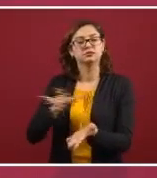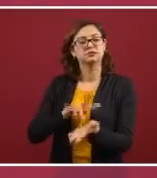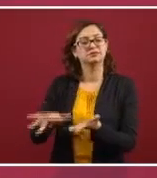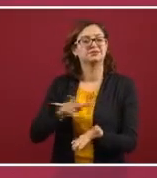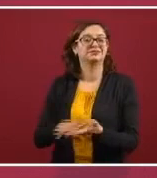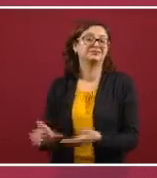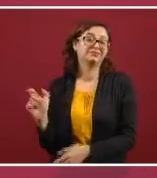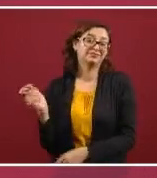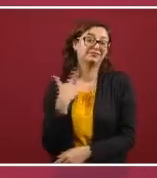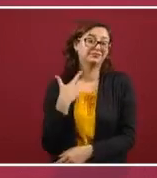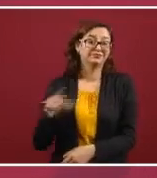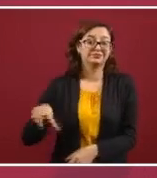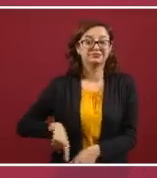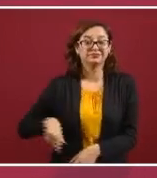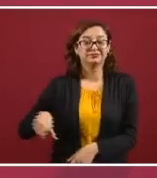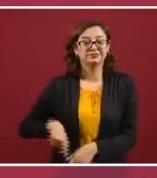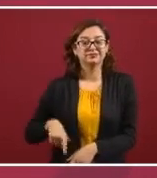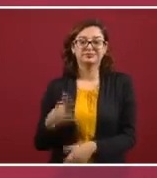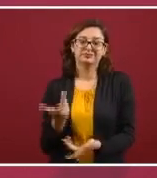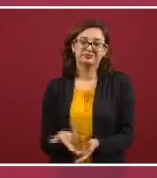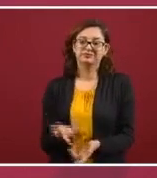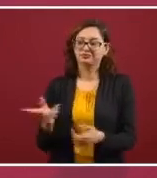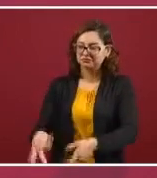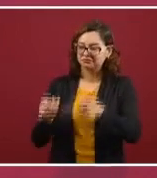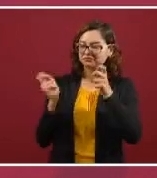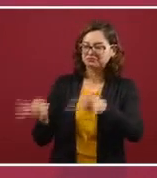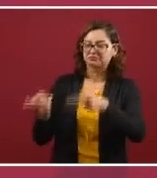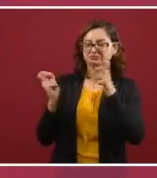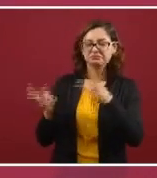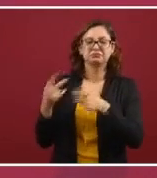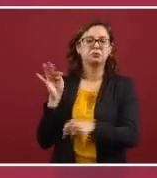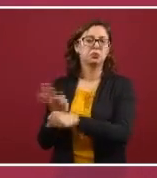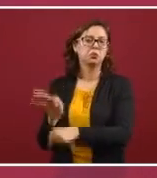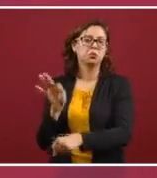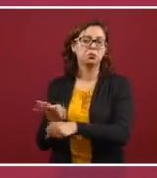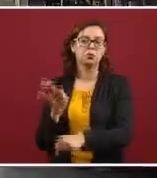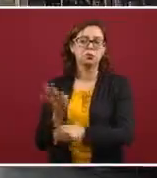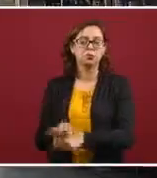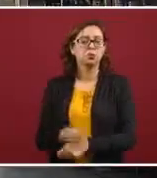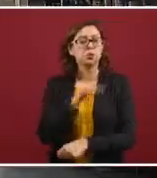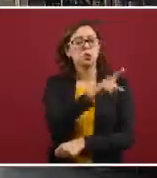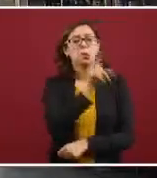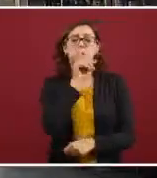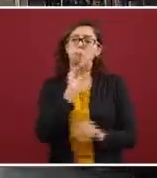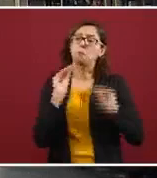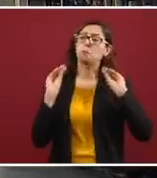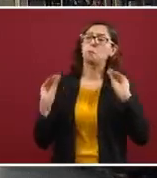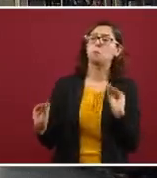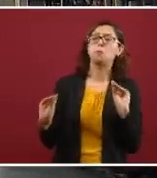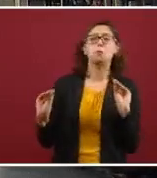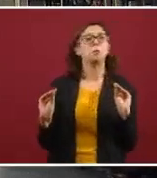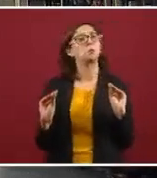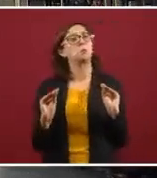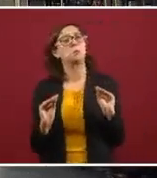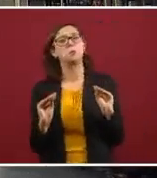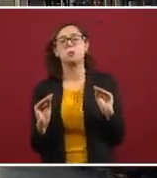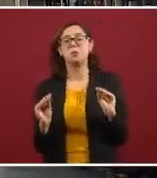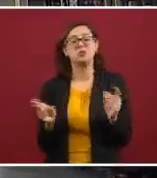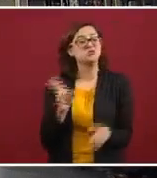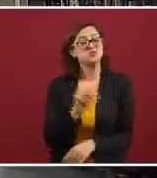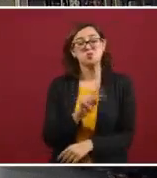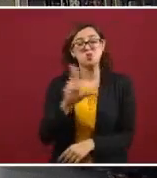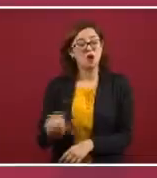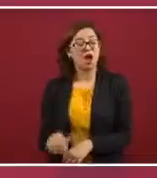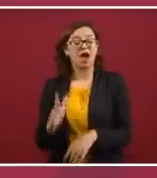a los que saquearon al país, y nunca se decía nada. Por ejemplo, en esto